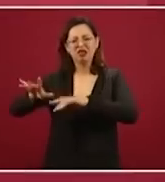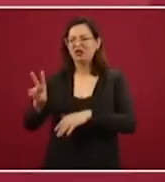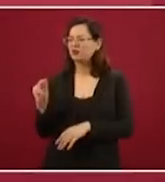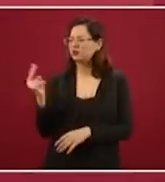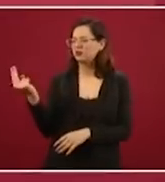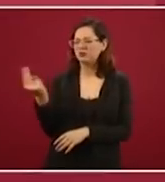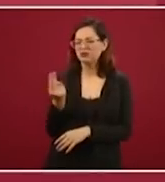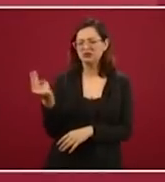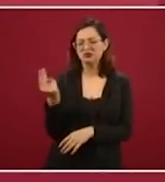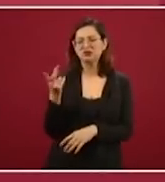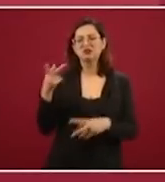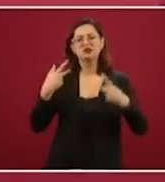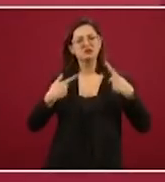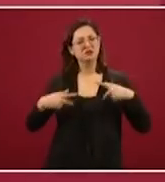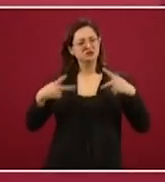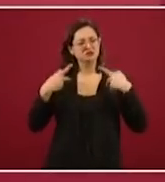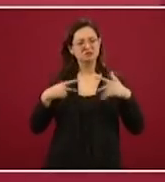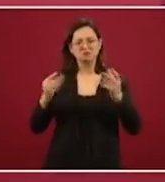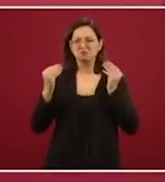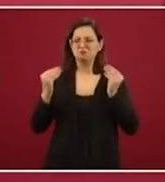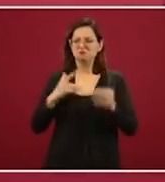nos hace caso,